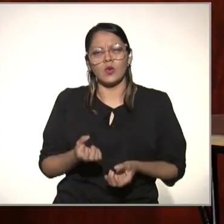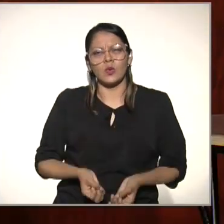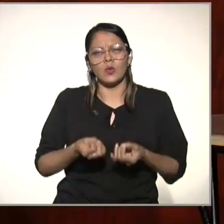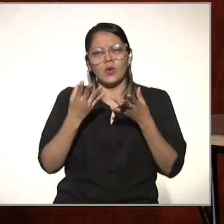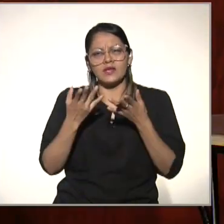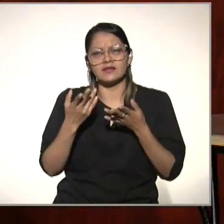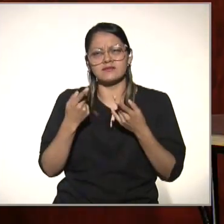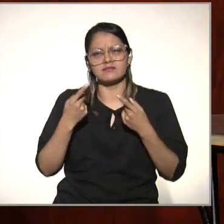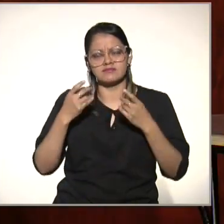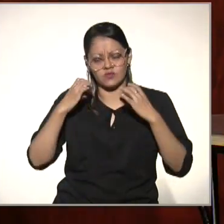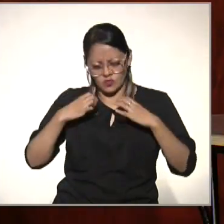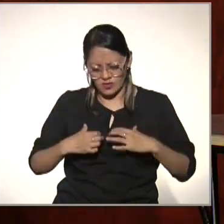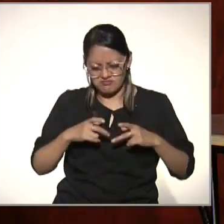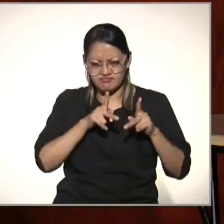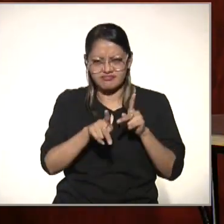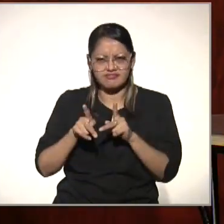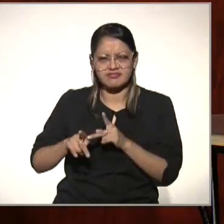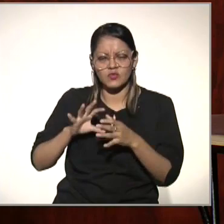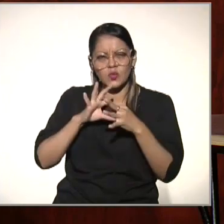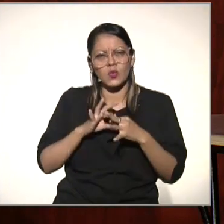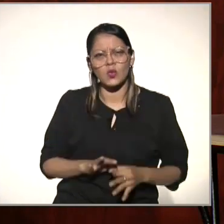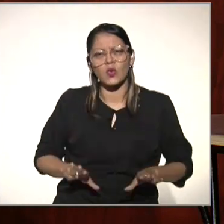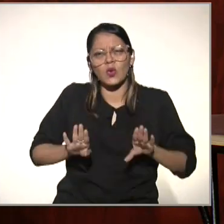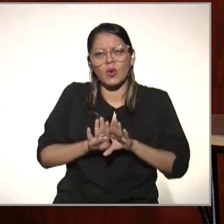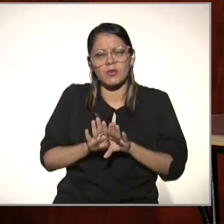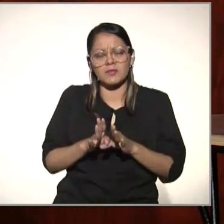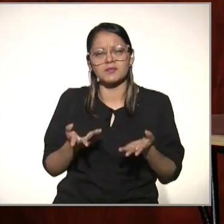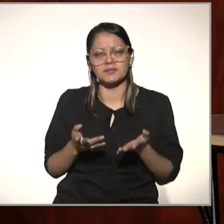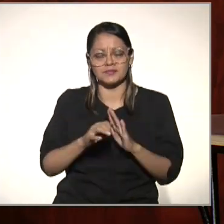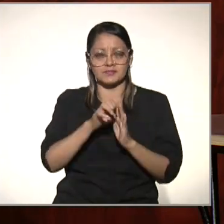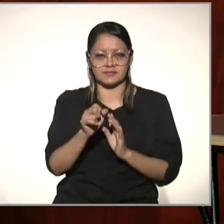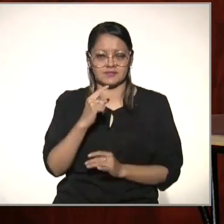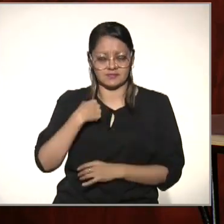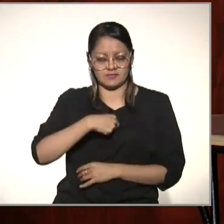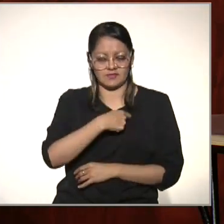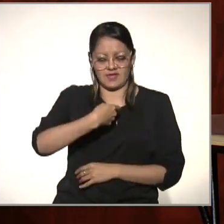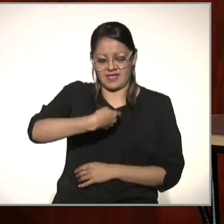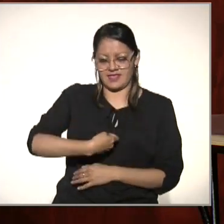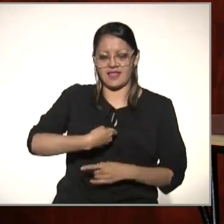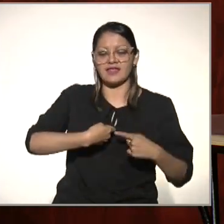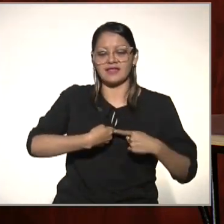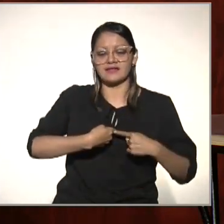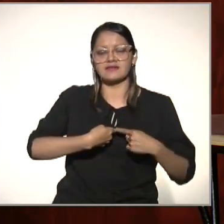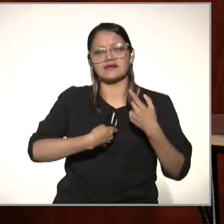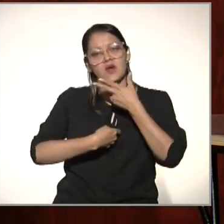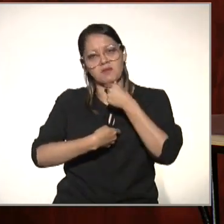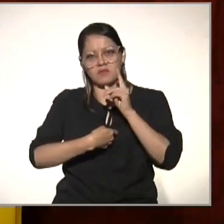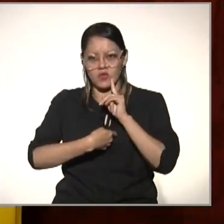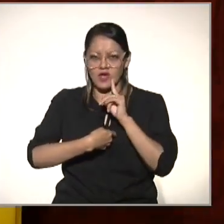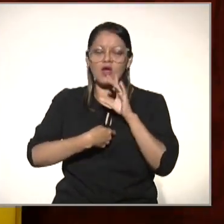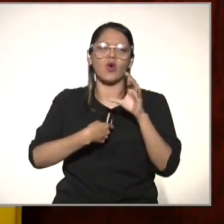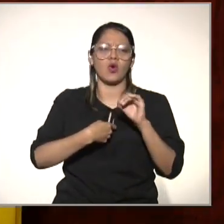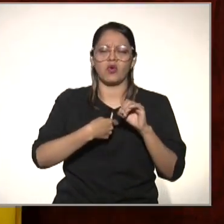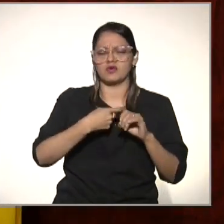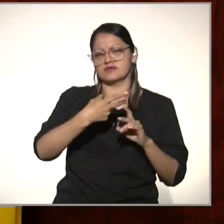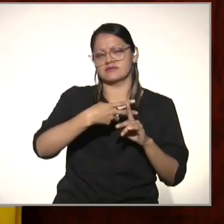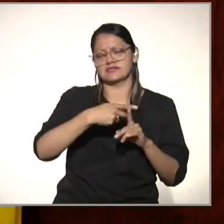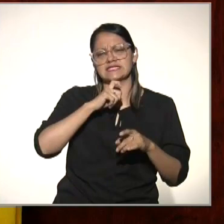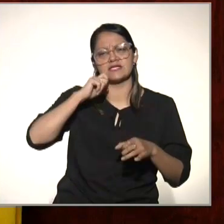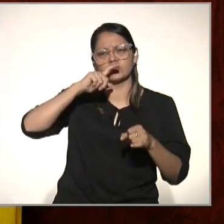nos conforman, ¿no? A propósito de por qué estamos hablando, cuando hablamos de identidad, por qué estamos hablando de género y por qué estamos hablando de